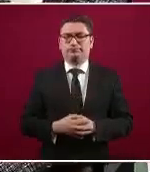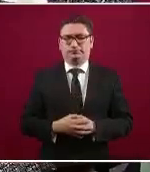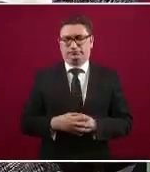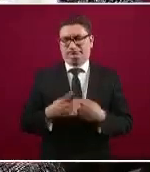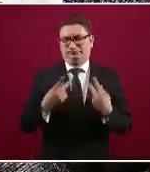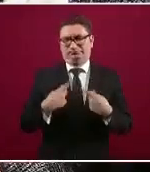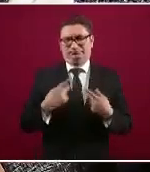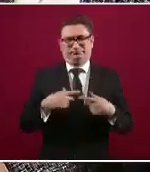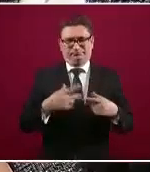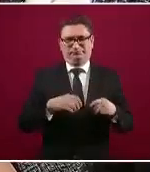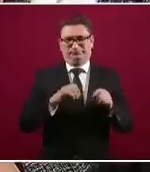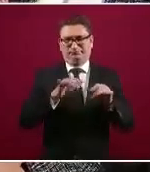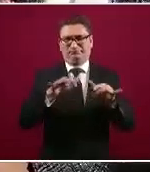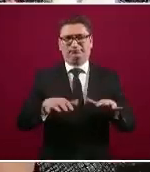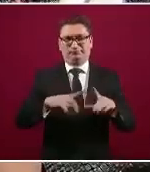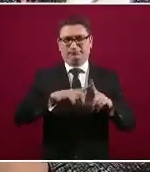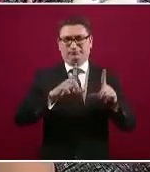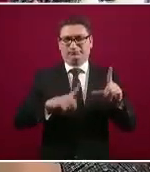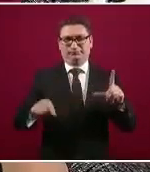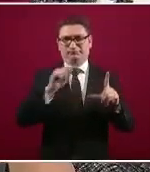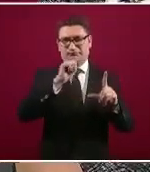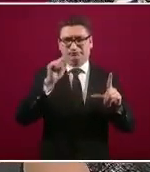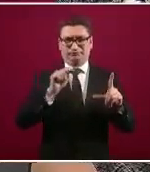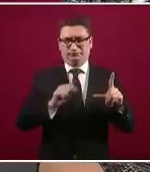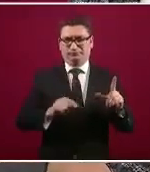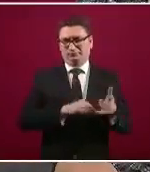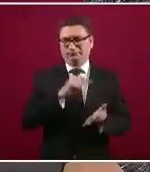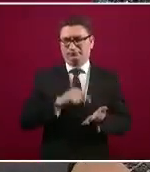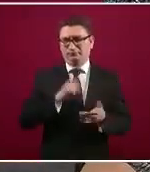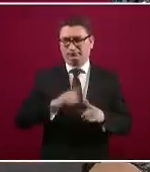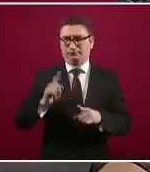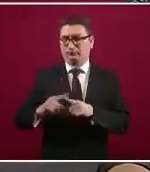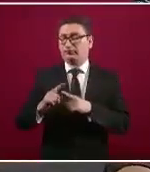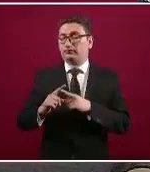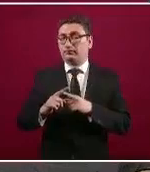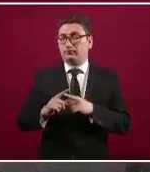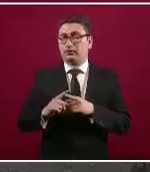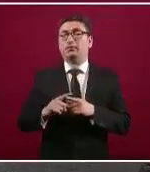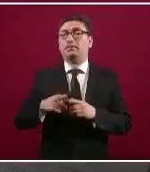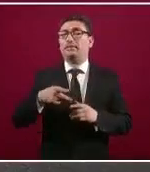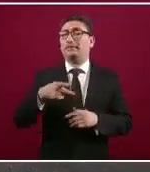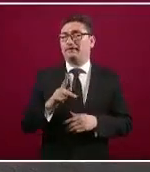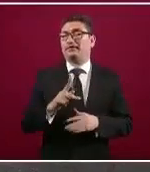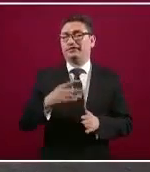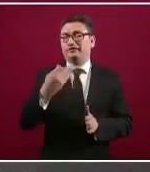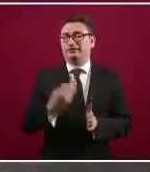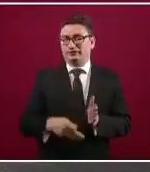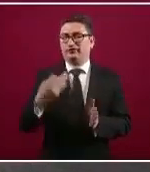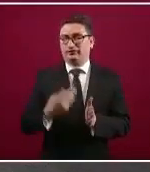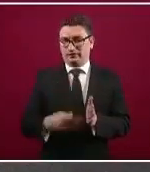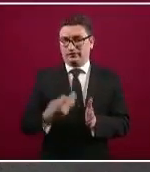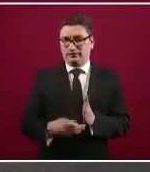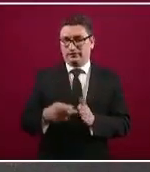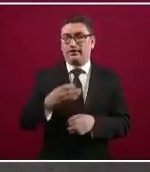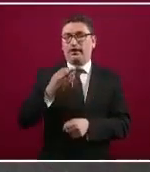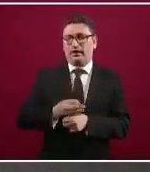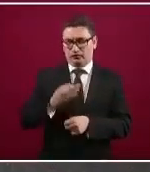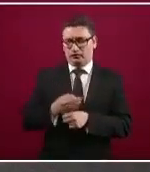elementos en todo el país, pero no son suficientes. Entonces se están